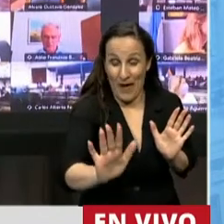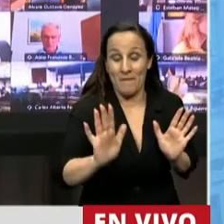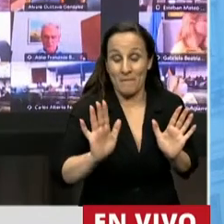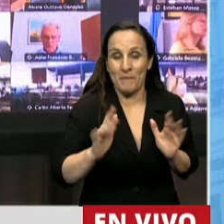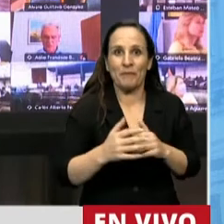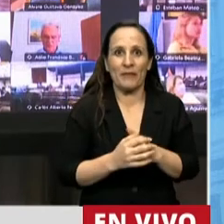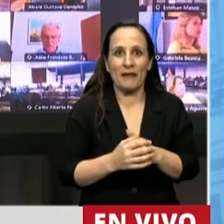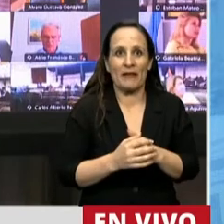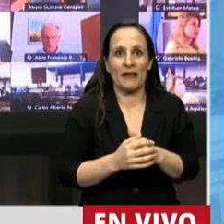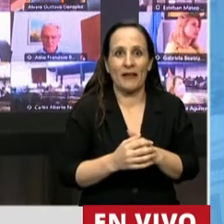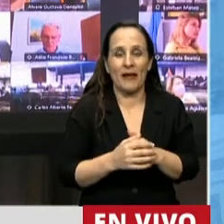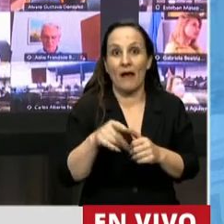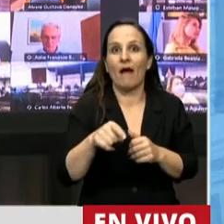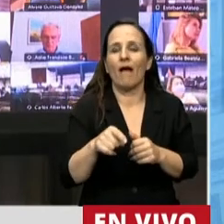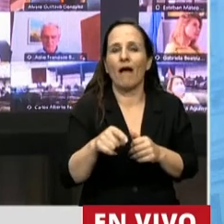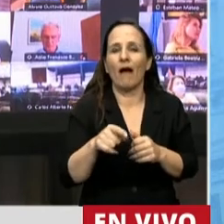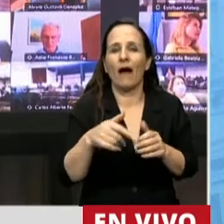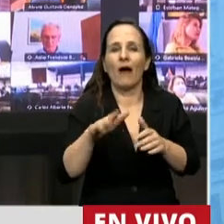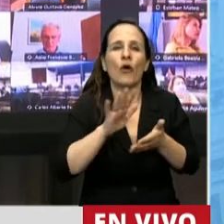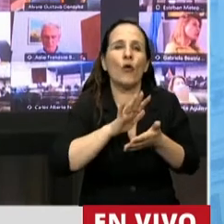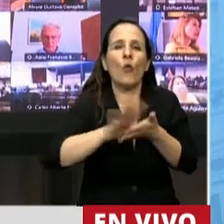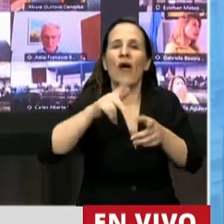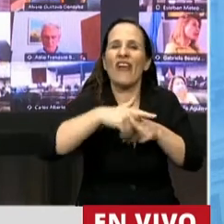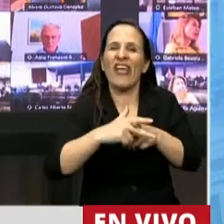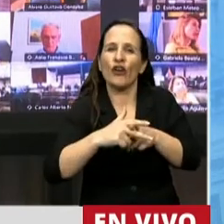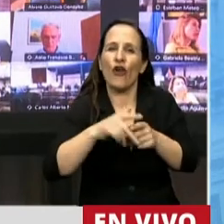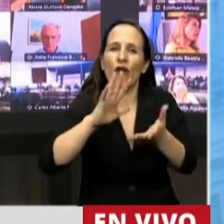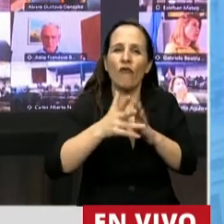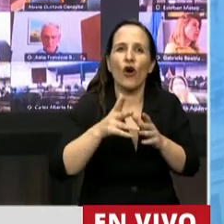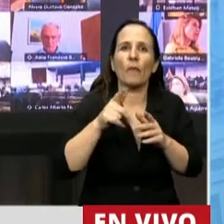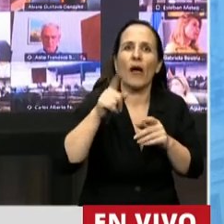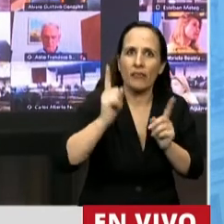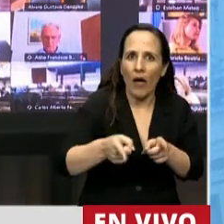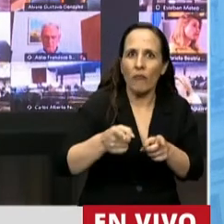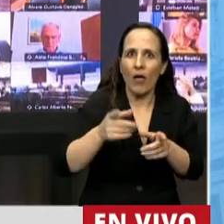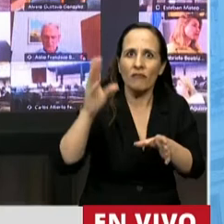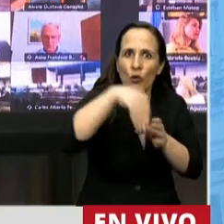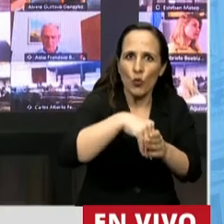presta atención a esta de las nuevas presencia de las nuevas tecnologías. Tiene un